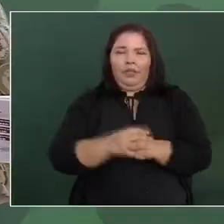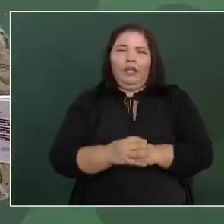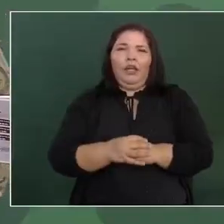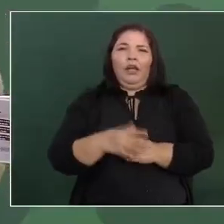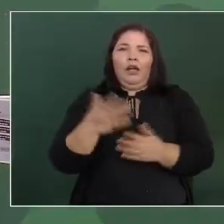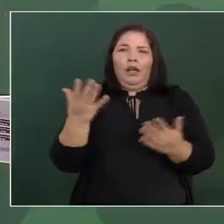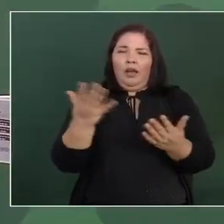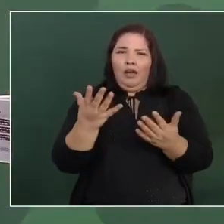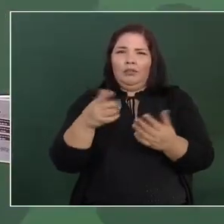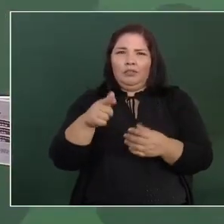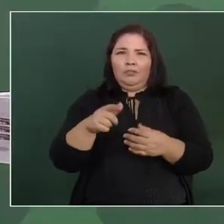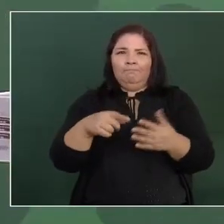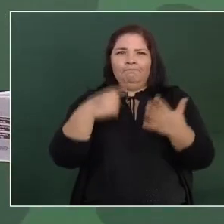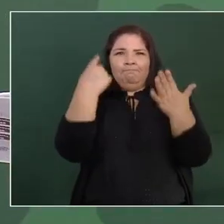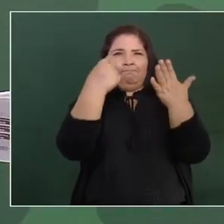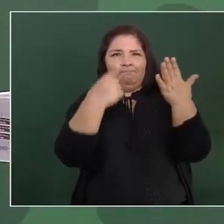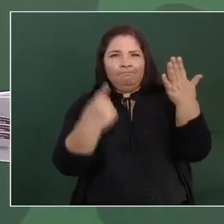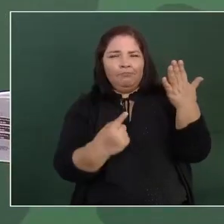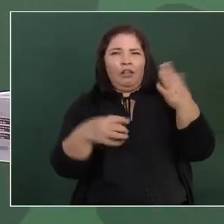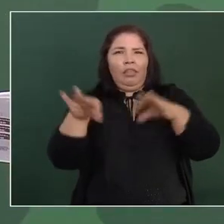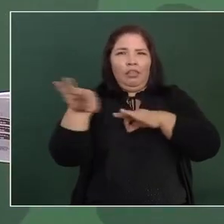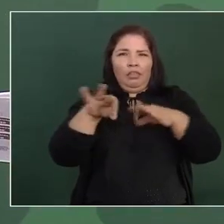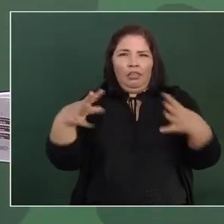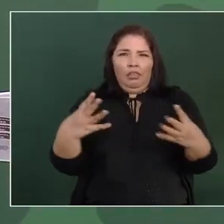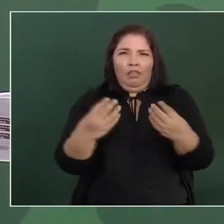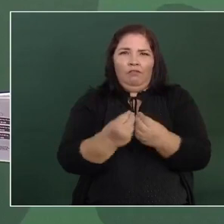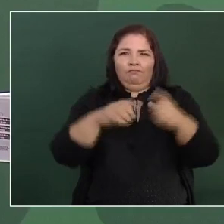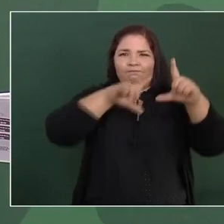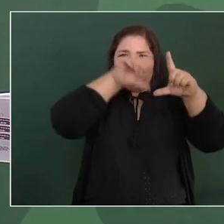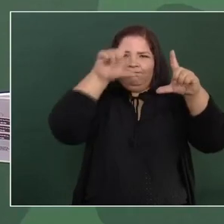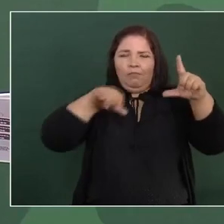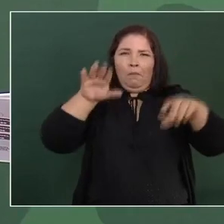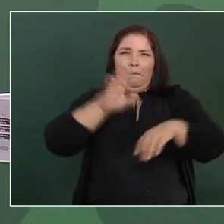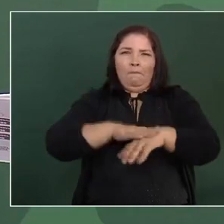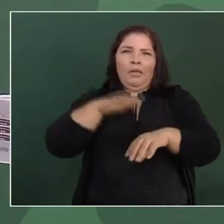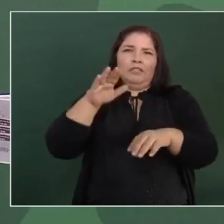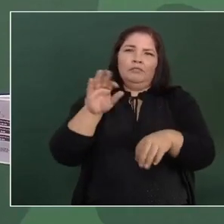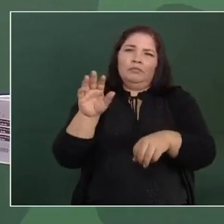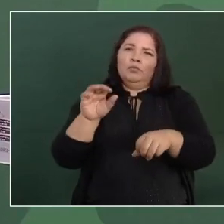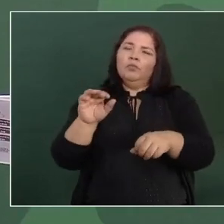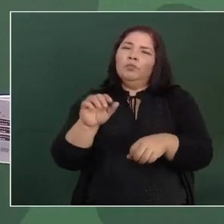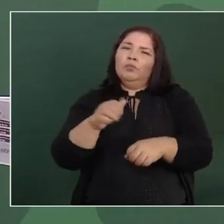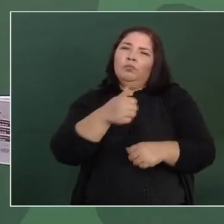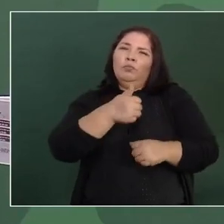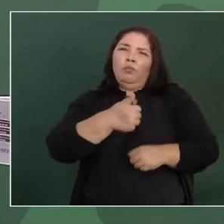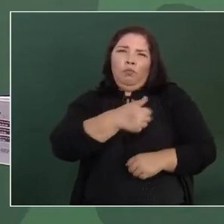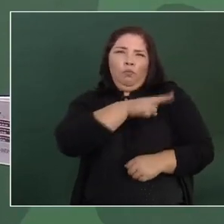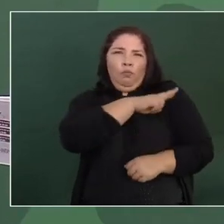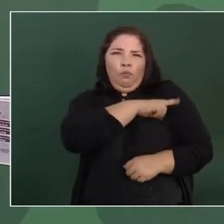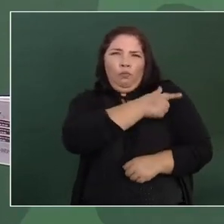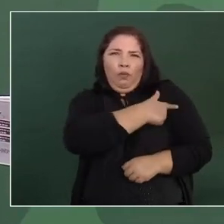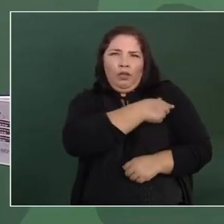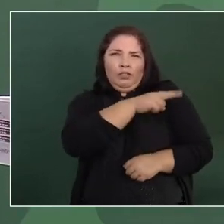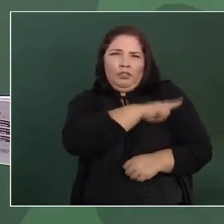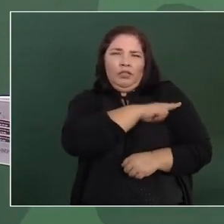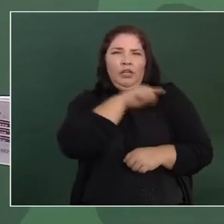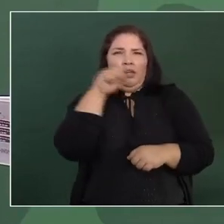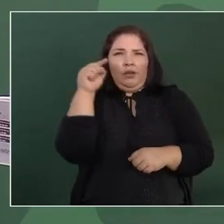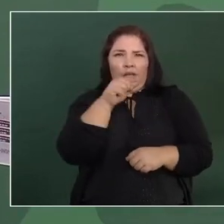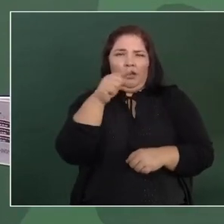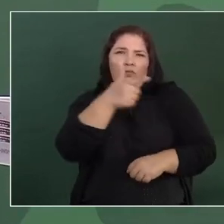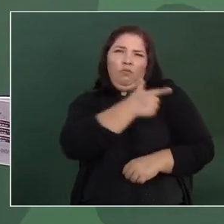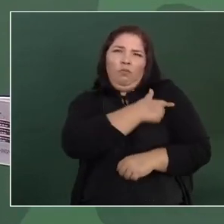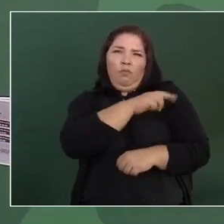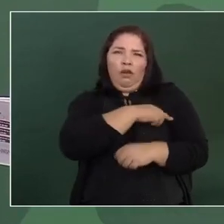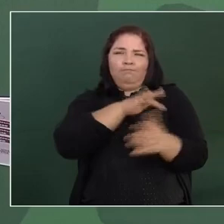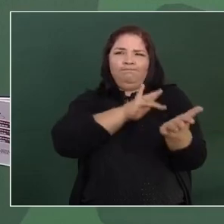se refiere a los resultados de esfuerzo nacional con mayor aportación de la Guardia Nacional, como lo pueden ver ahí en las columnas, la Guardia